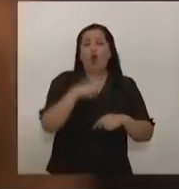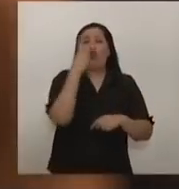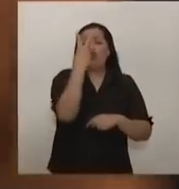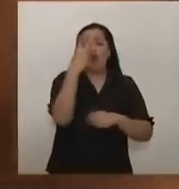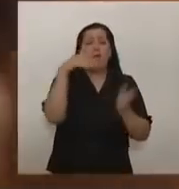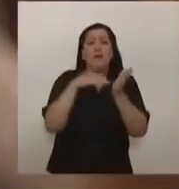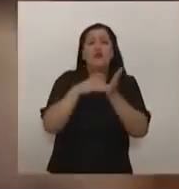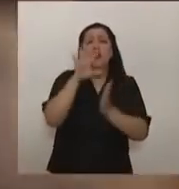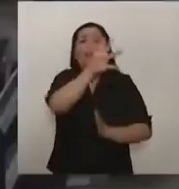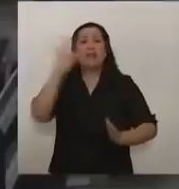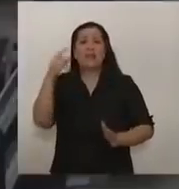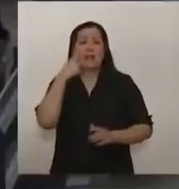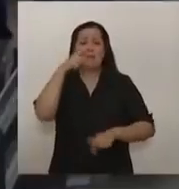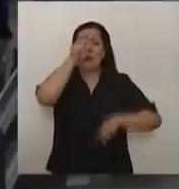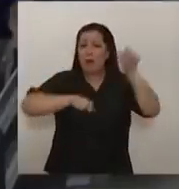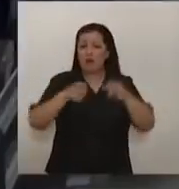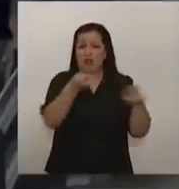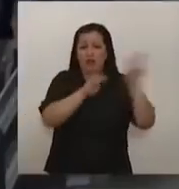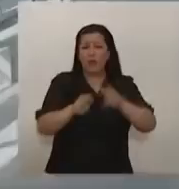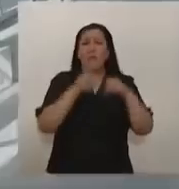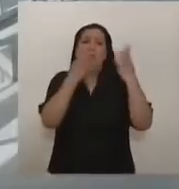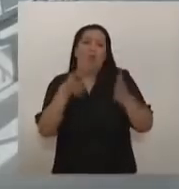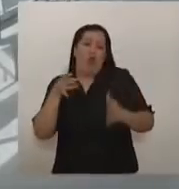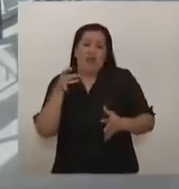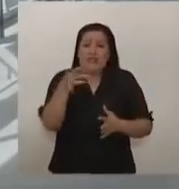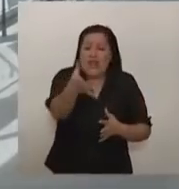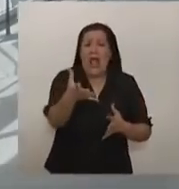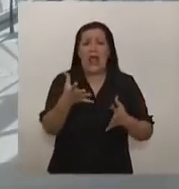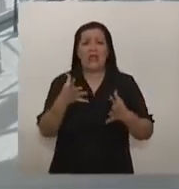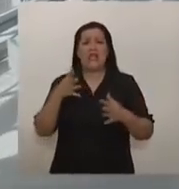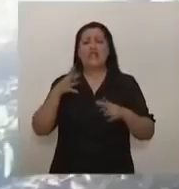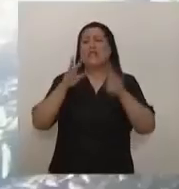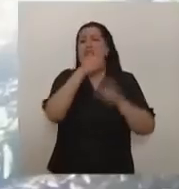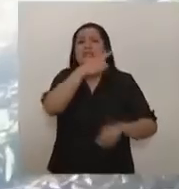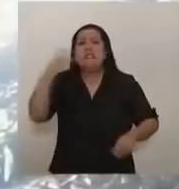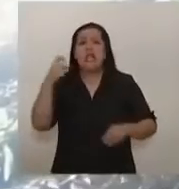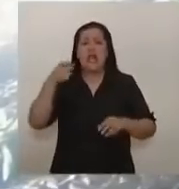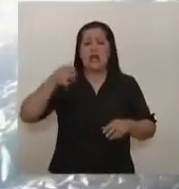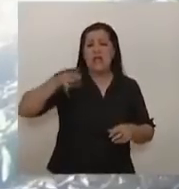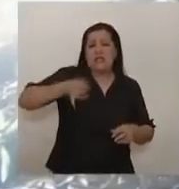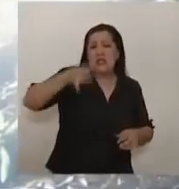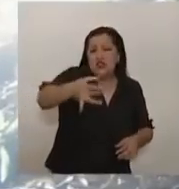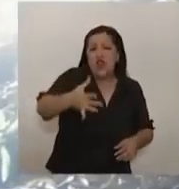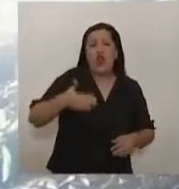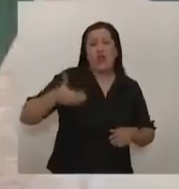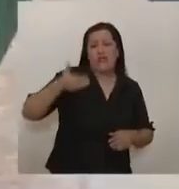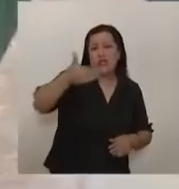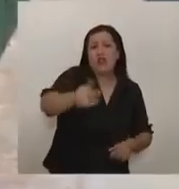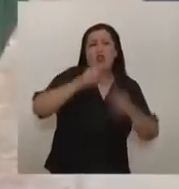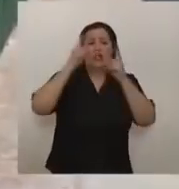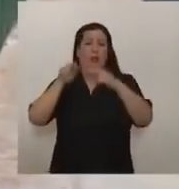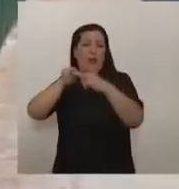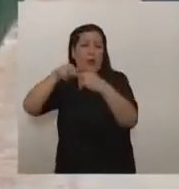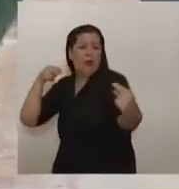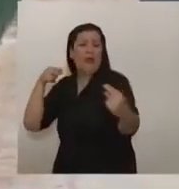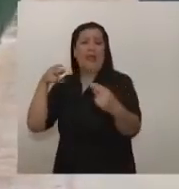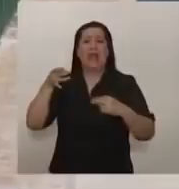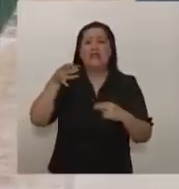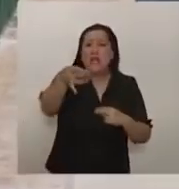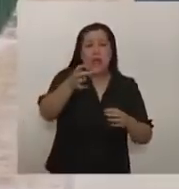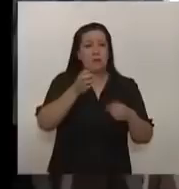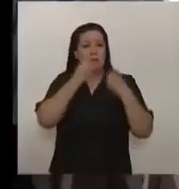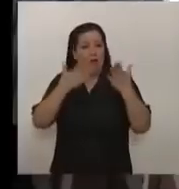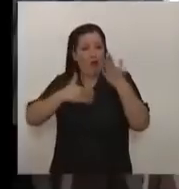de personas. Y mejoramos vagones, más de 100 estaciones y miles de kilómetros de vías y cables de los trenes